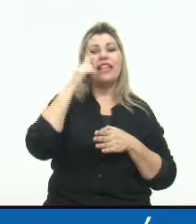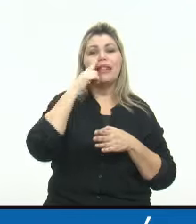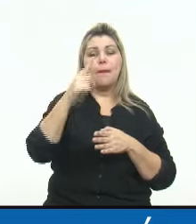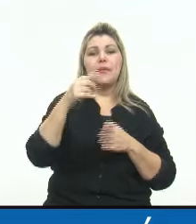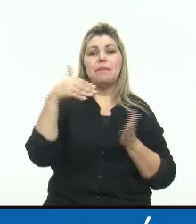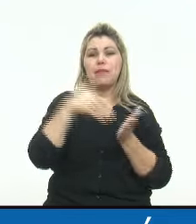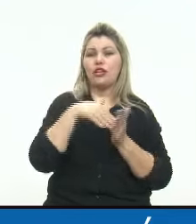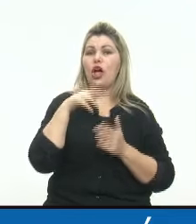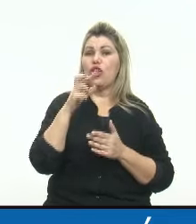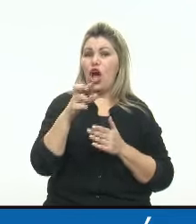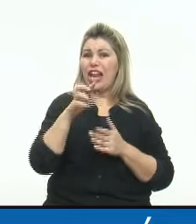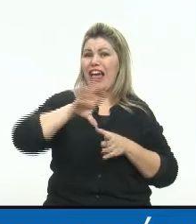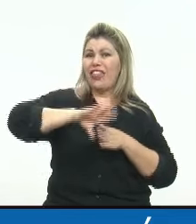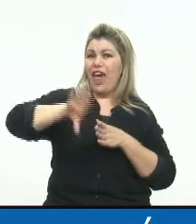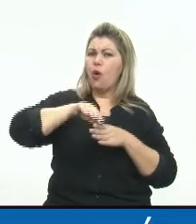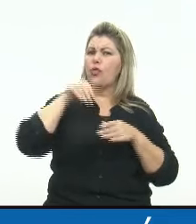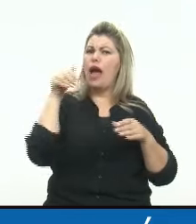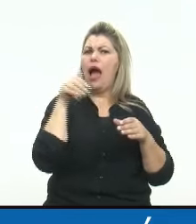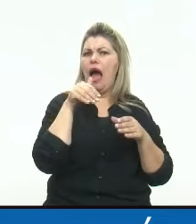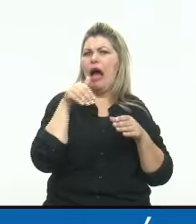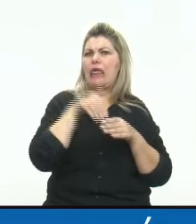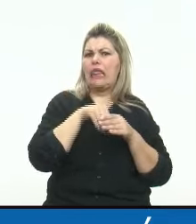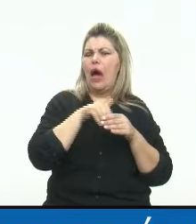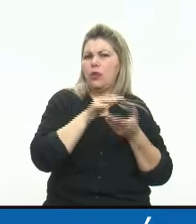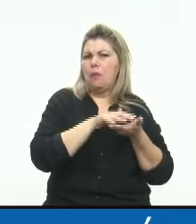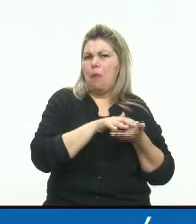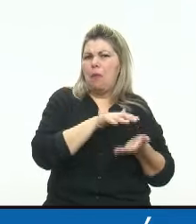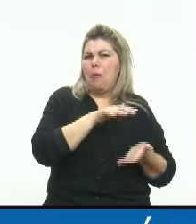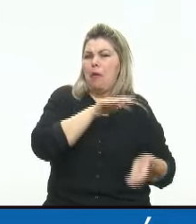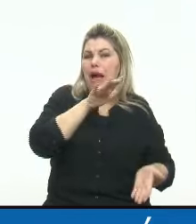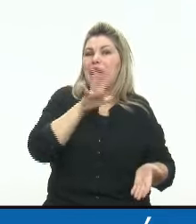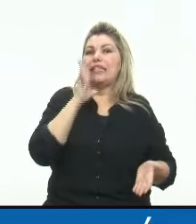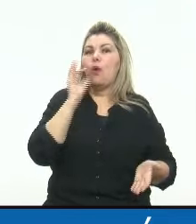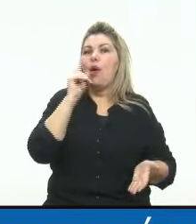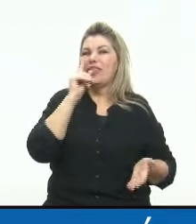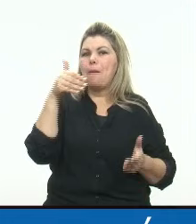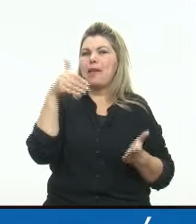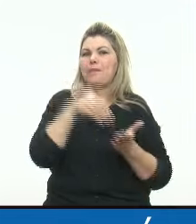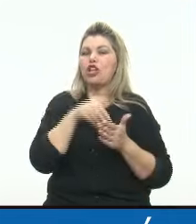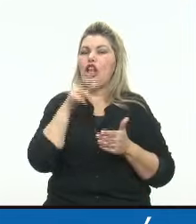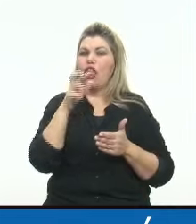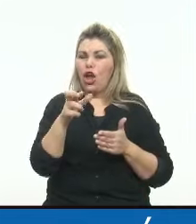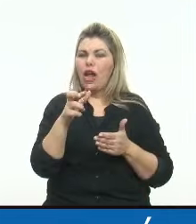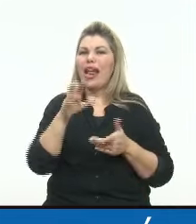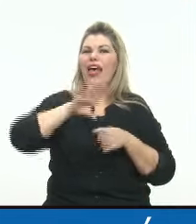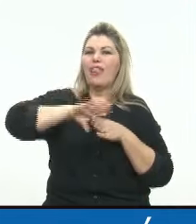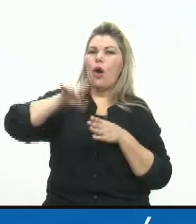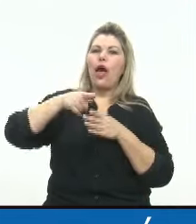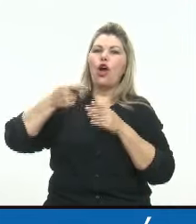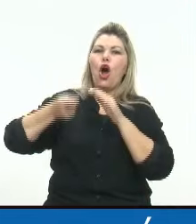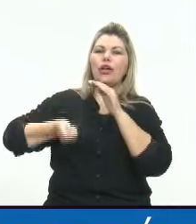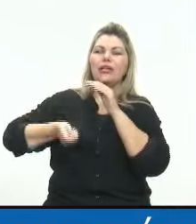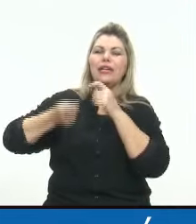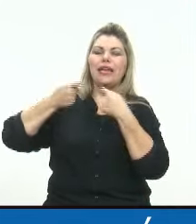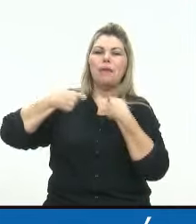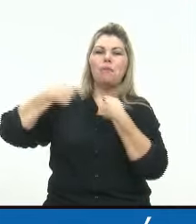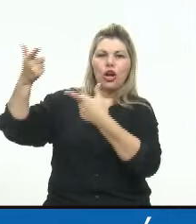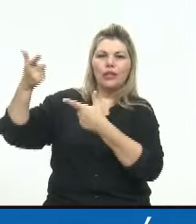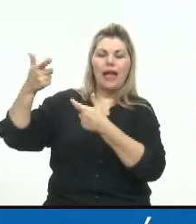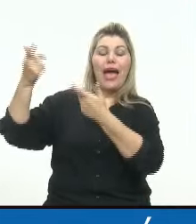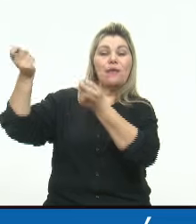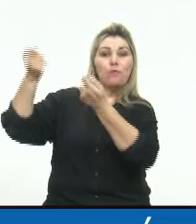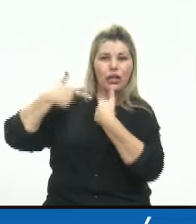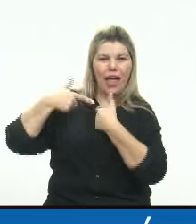dólares de deuda acumulada, otros 50.000 millones de dólares de deuda con importadores, 12.000 millones